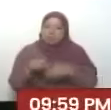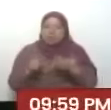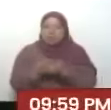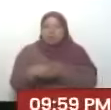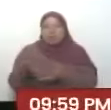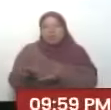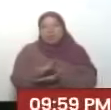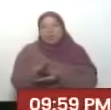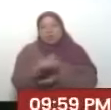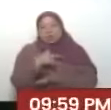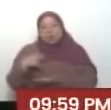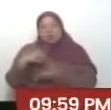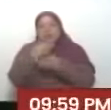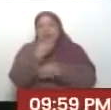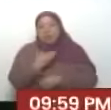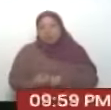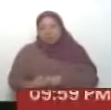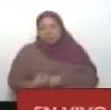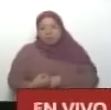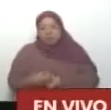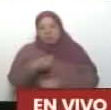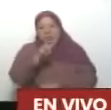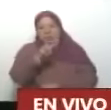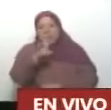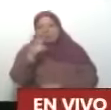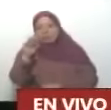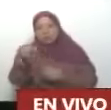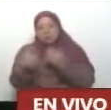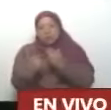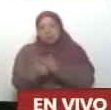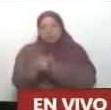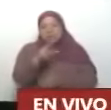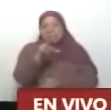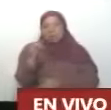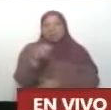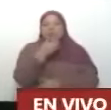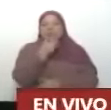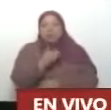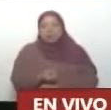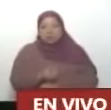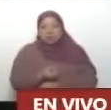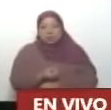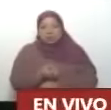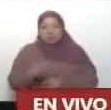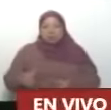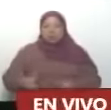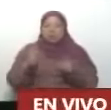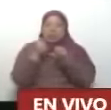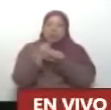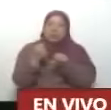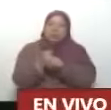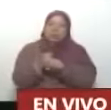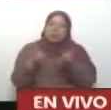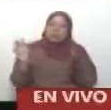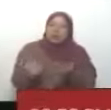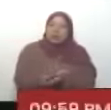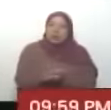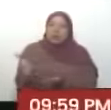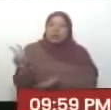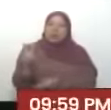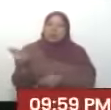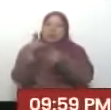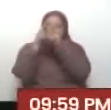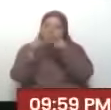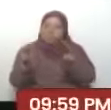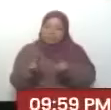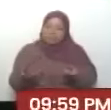cantar de una vez. Si Dios quiere, ahorita en diciembre, del 20 al 30, vamos a hacer una pequeña gira, si usted nos lo permite también, para darle un canto a Venezuela, pero en